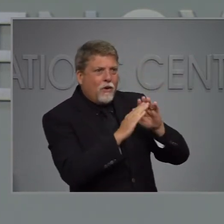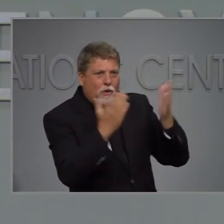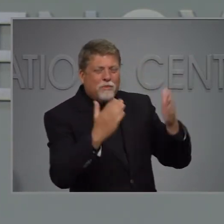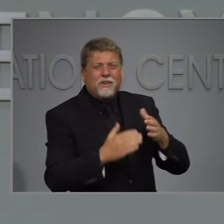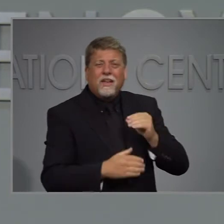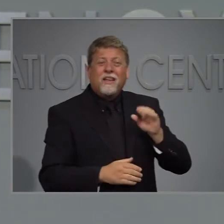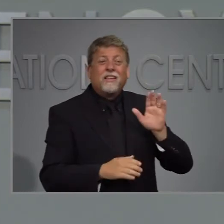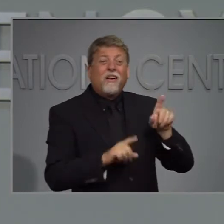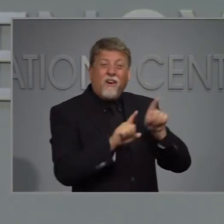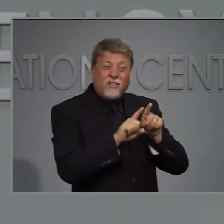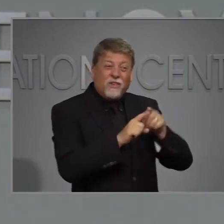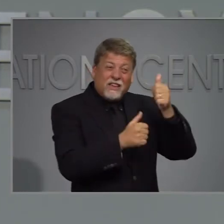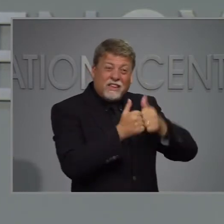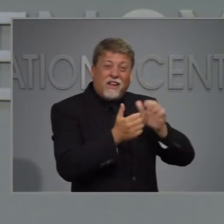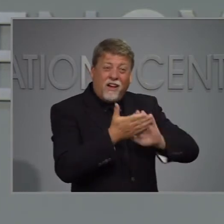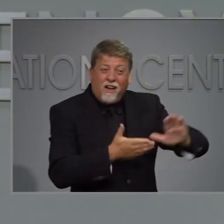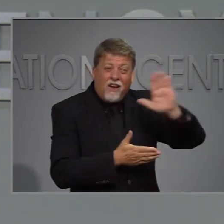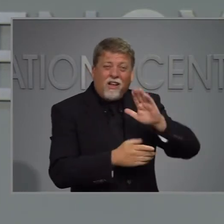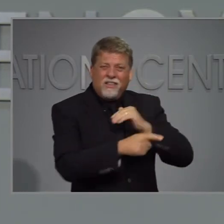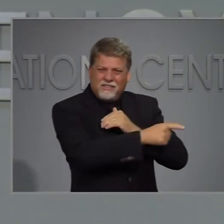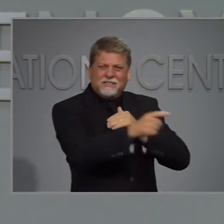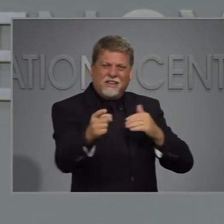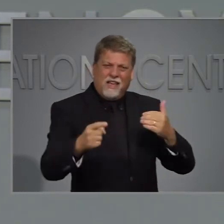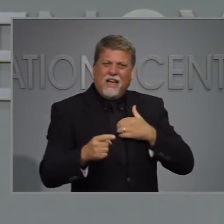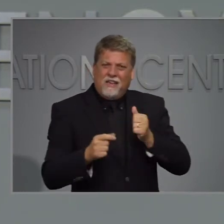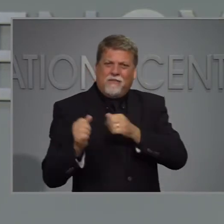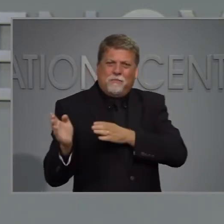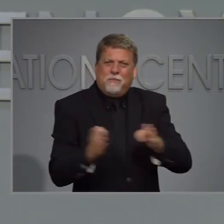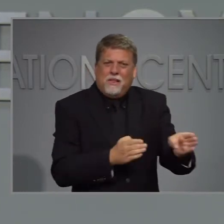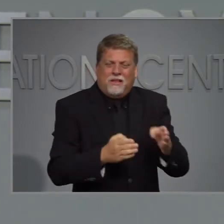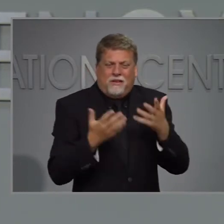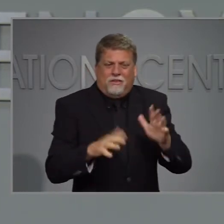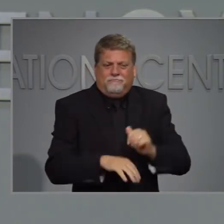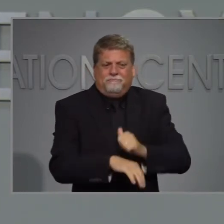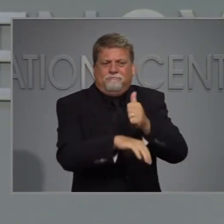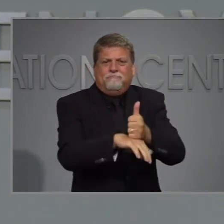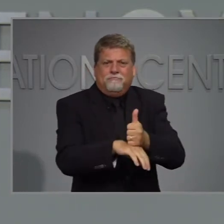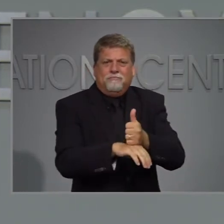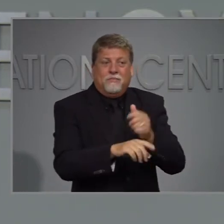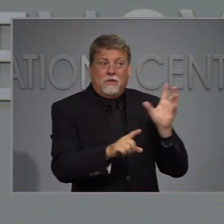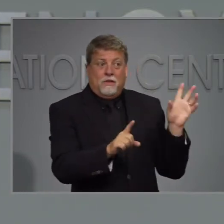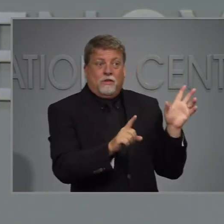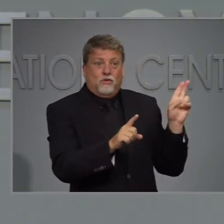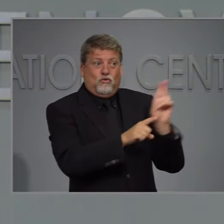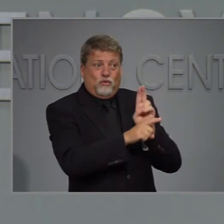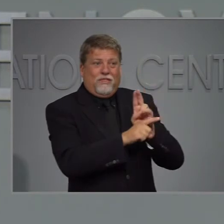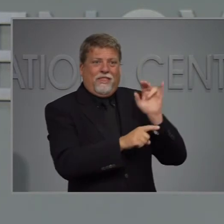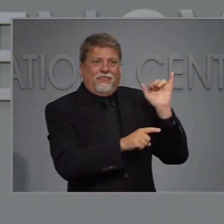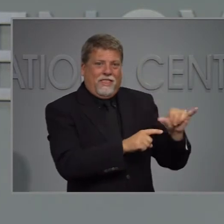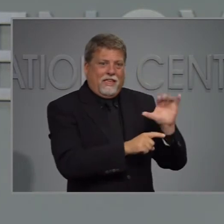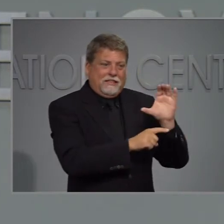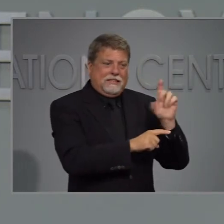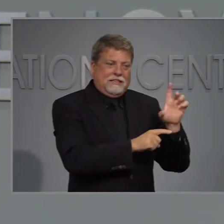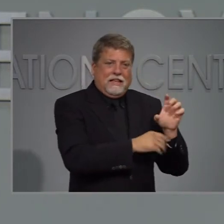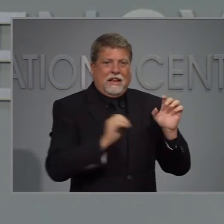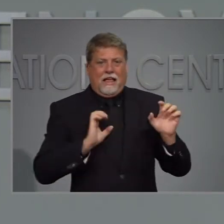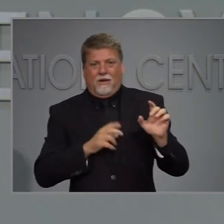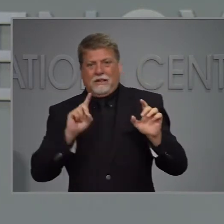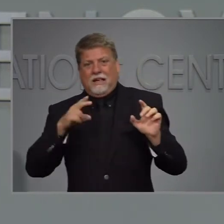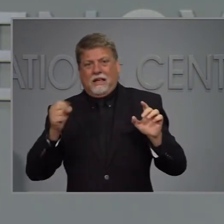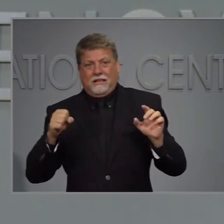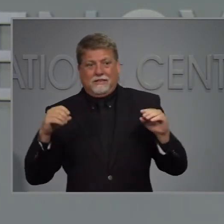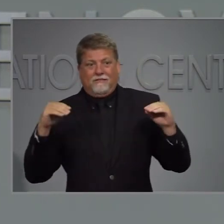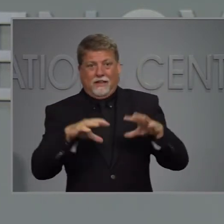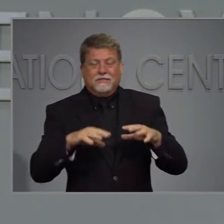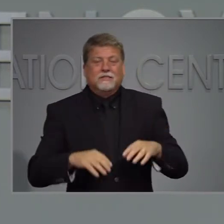colegios y universidades han estado trabajando para su propia implementación de este tipo de guías. Tenemos